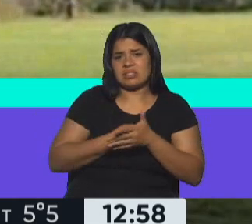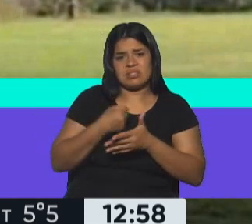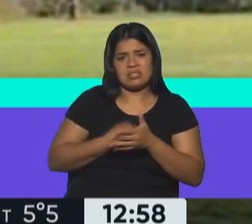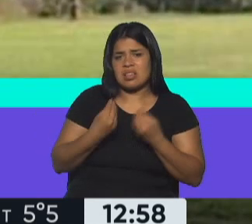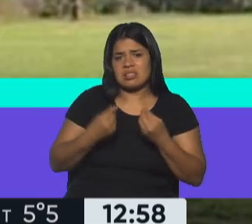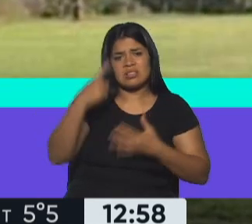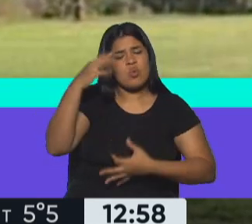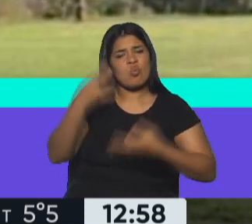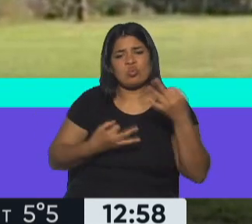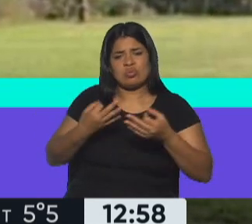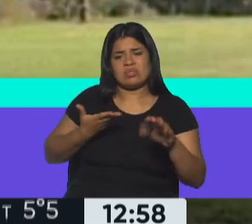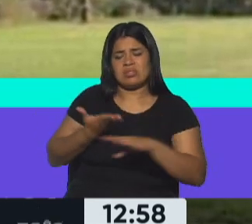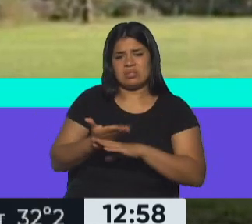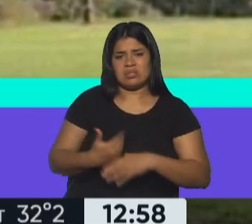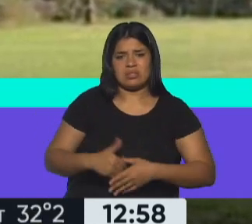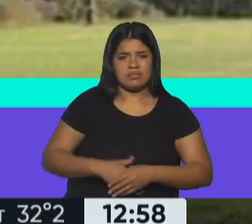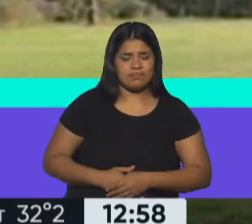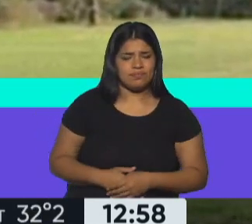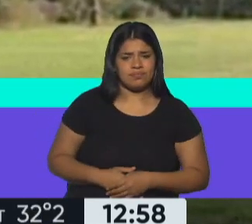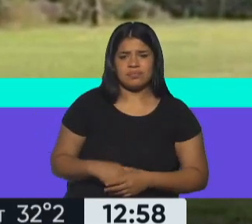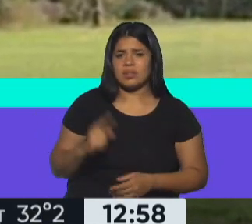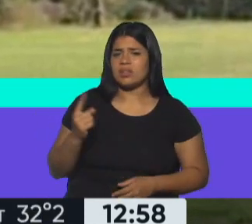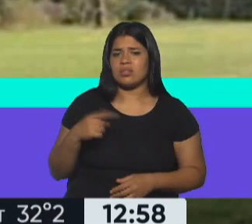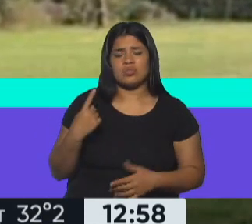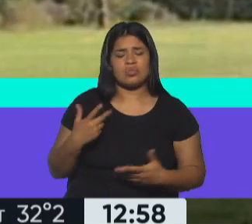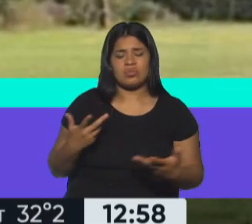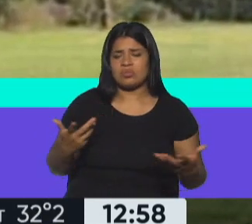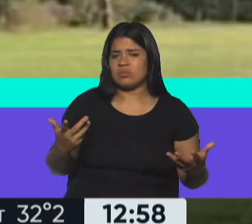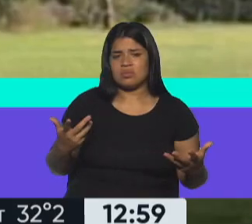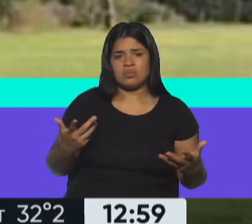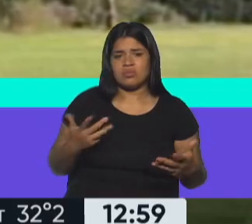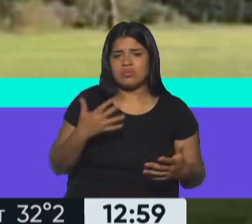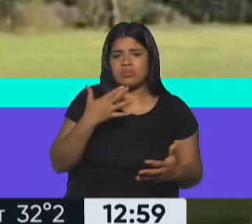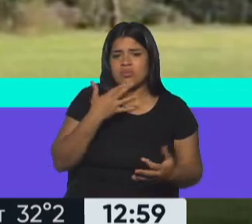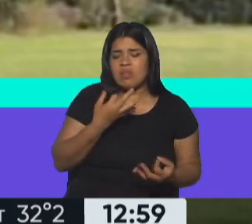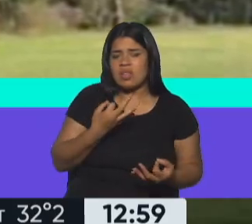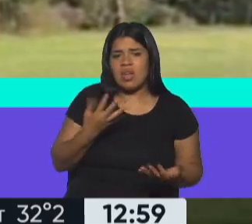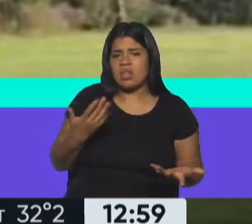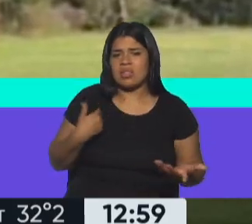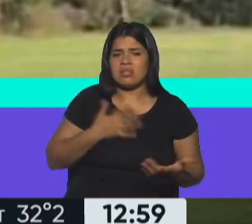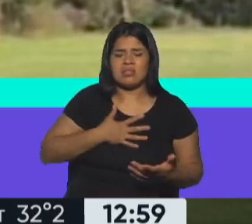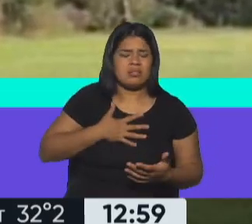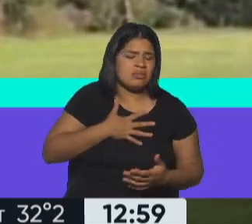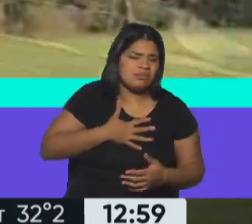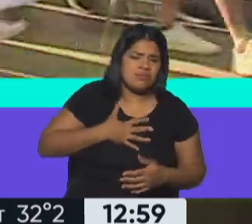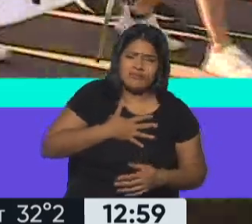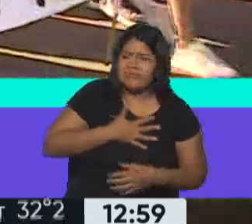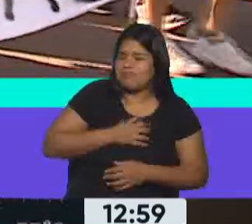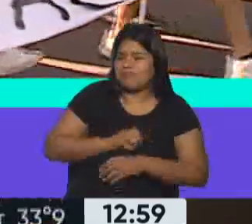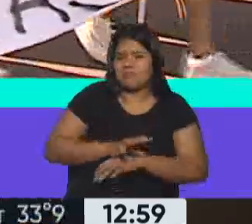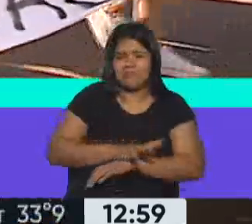así que no estamos como estamos con esto a flor de piel como decimos nosotros